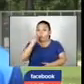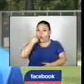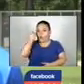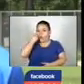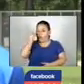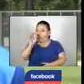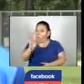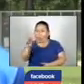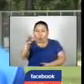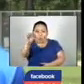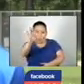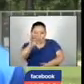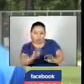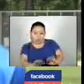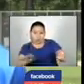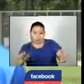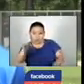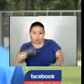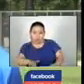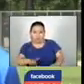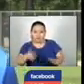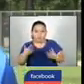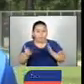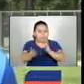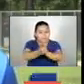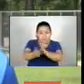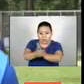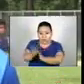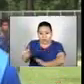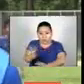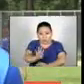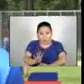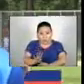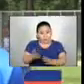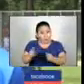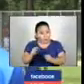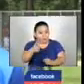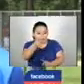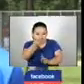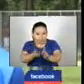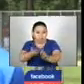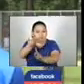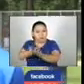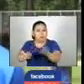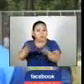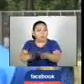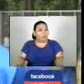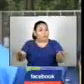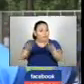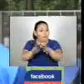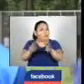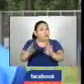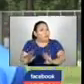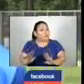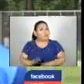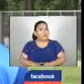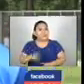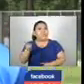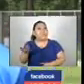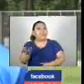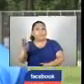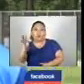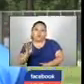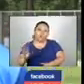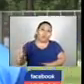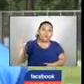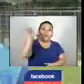jóvenes, niños, perdón, de acá del municipio, con mayor talento y con buena personalidad, valores y todo eso. Ellos fueron a